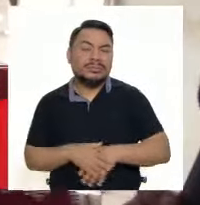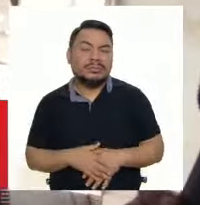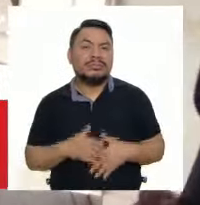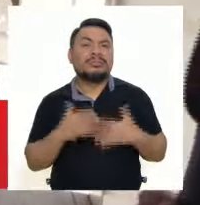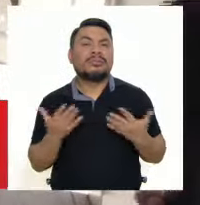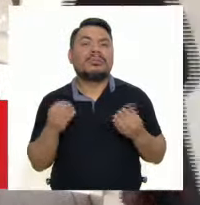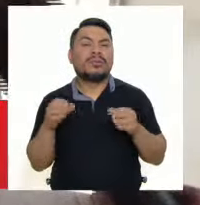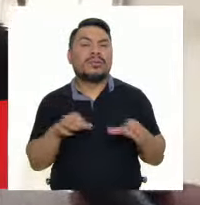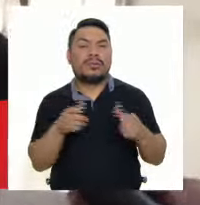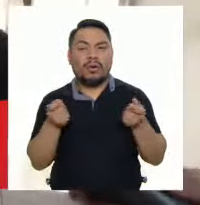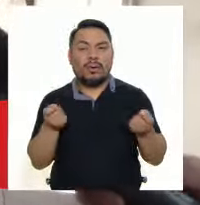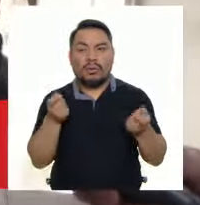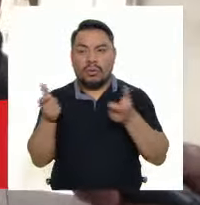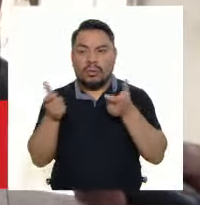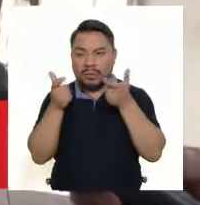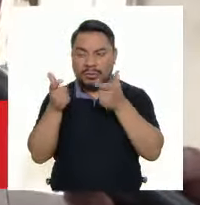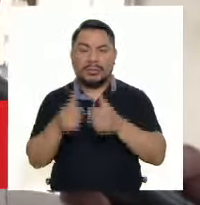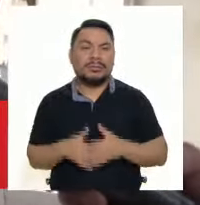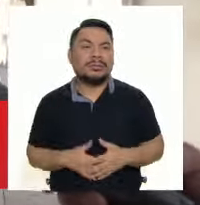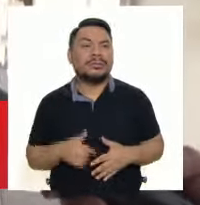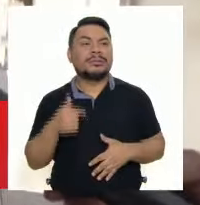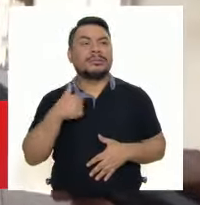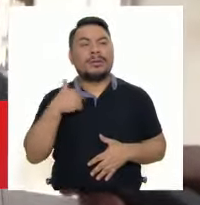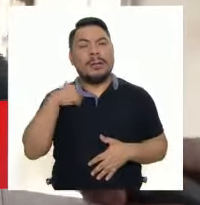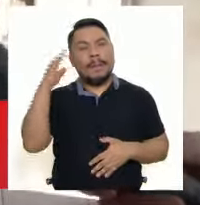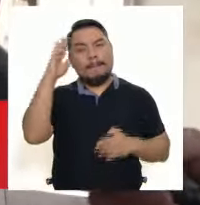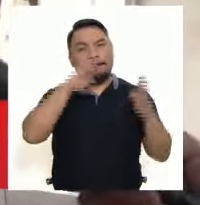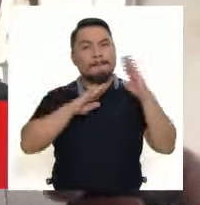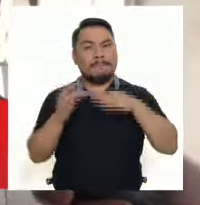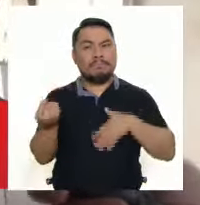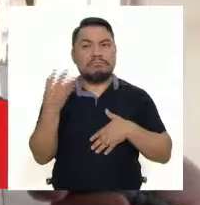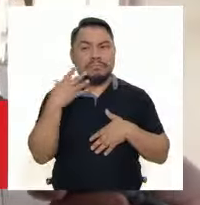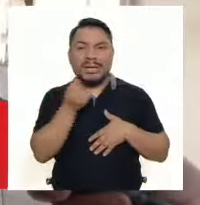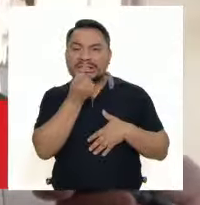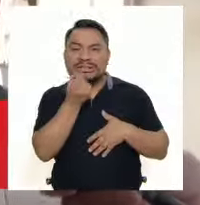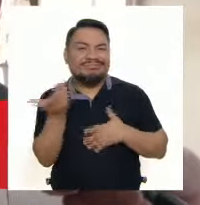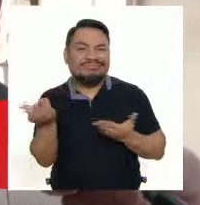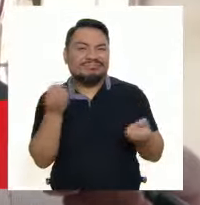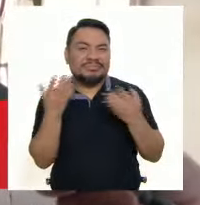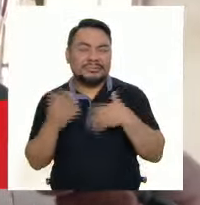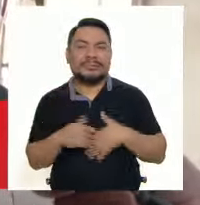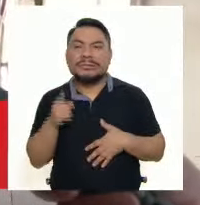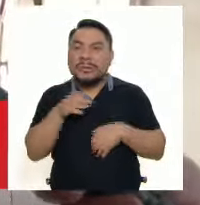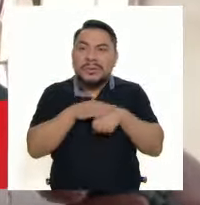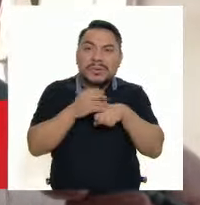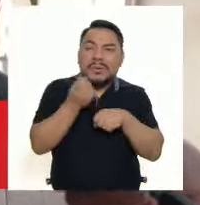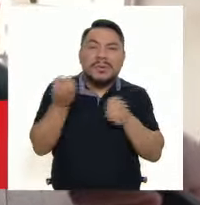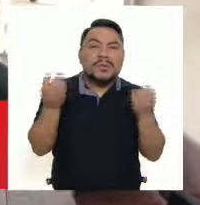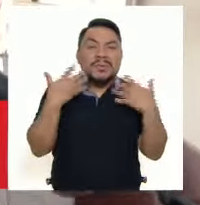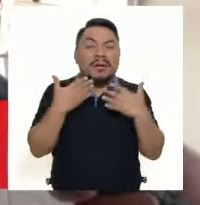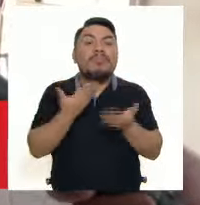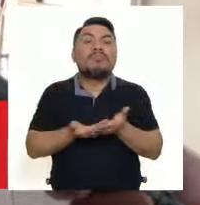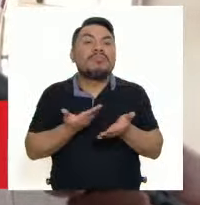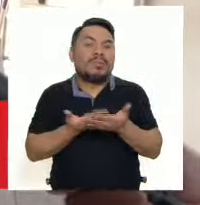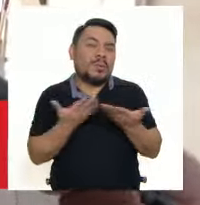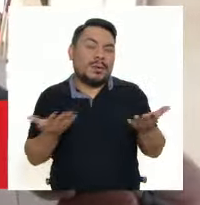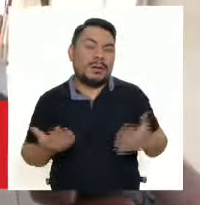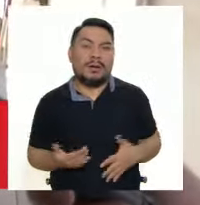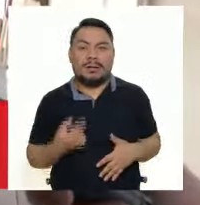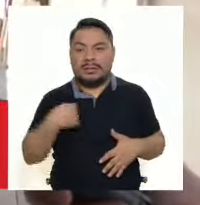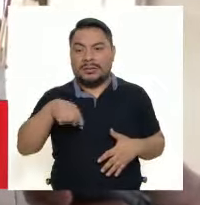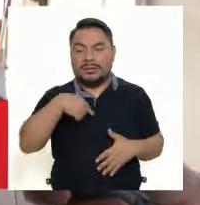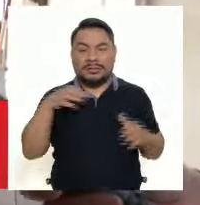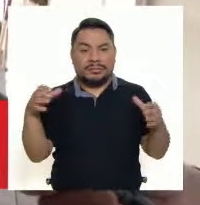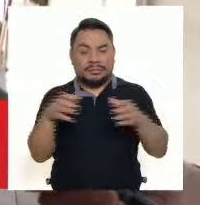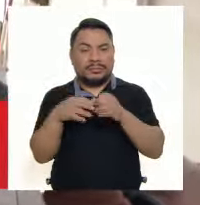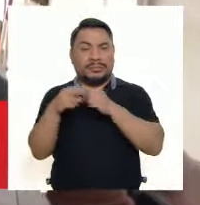se está llevando el control? A mí me preocupan esas versiones porque en realidad constituyen especulaciones sin fundamento. Nosotros tenemos una